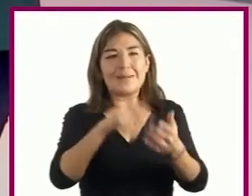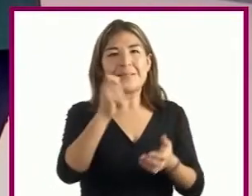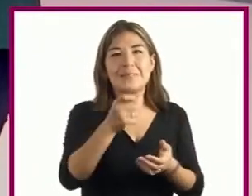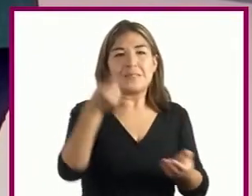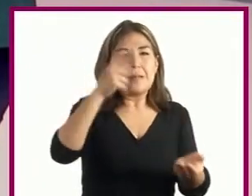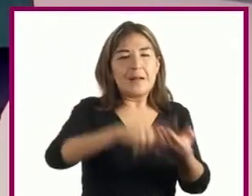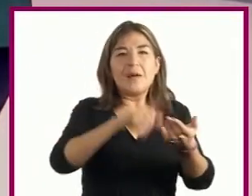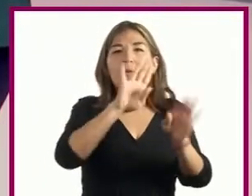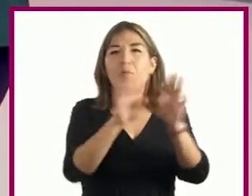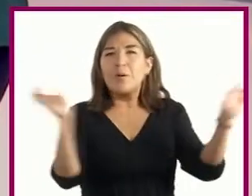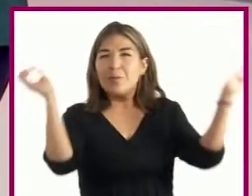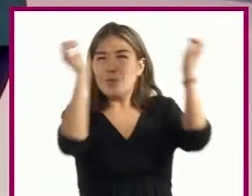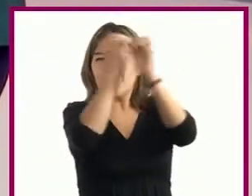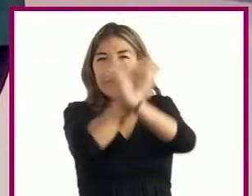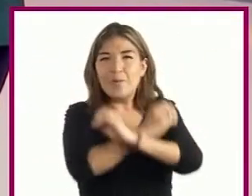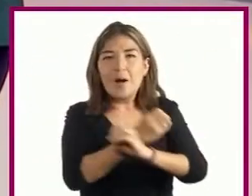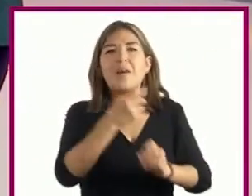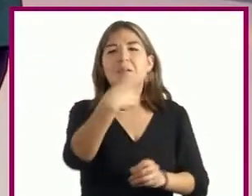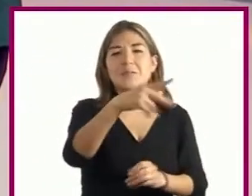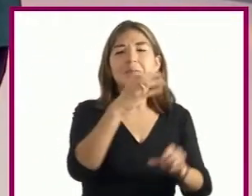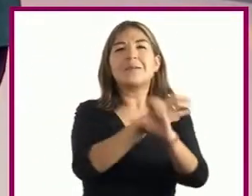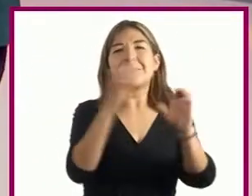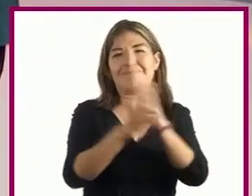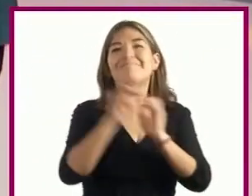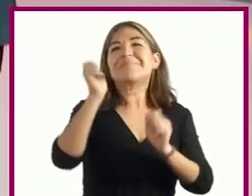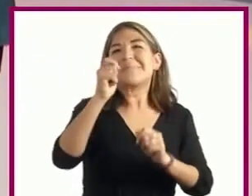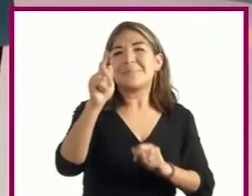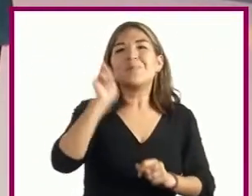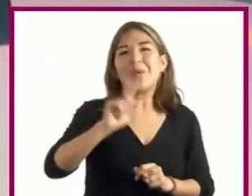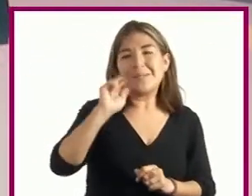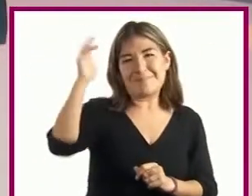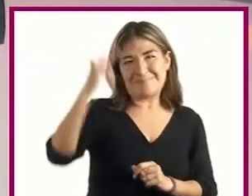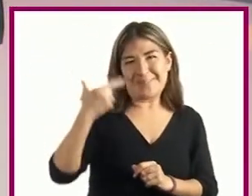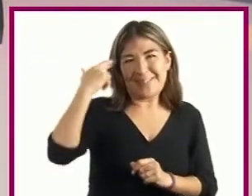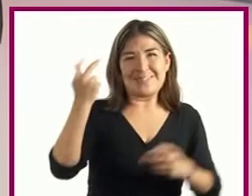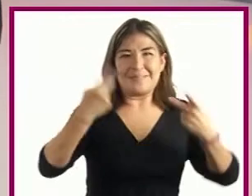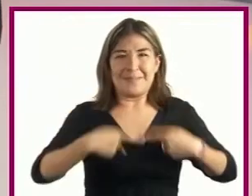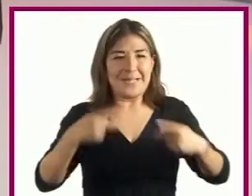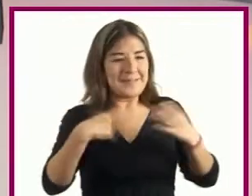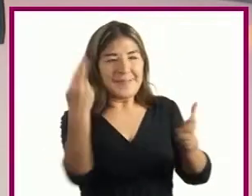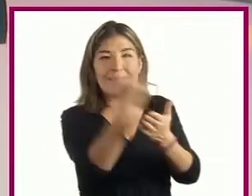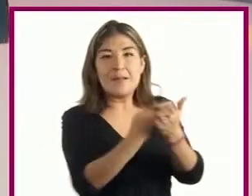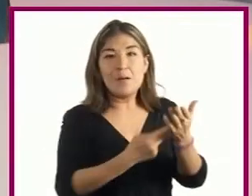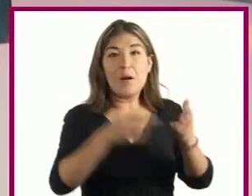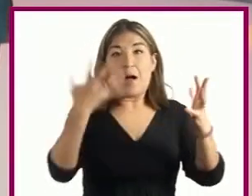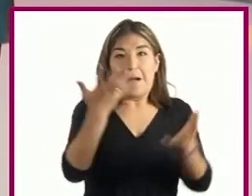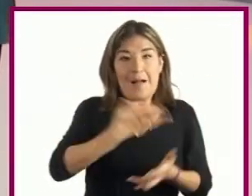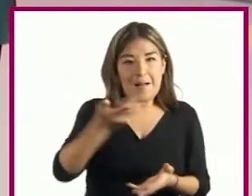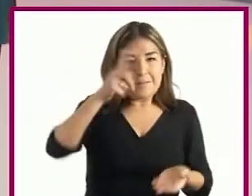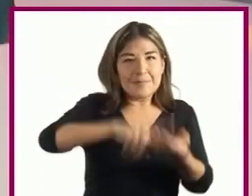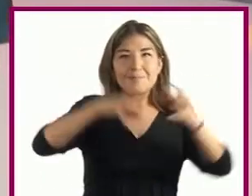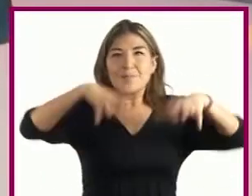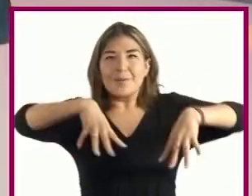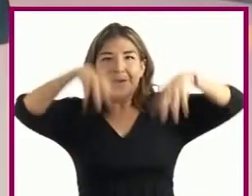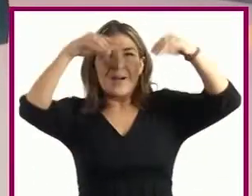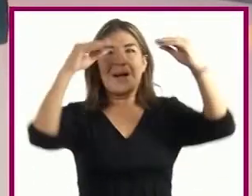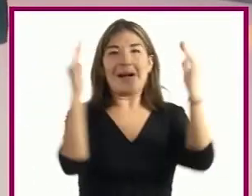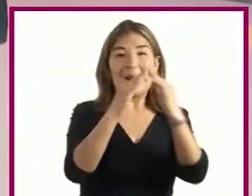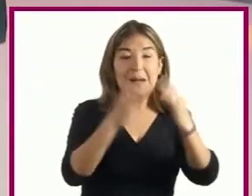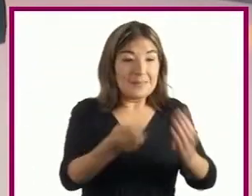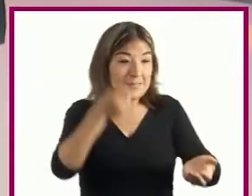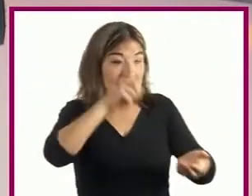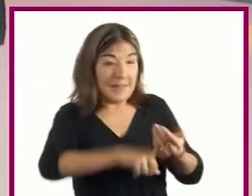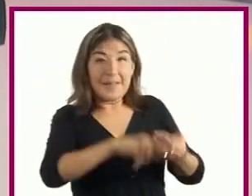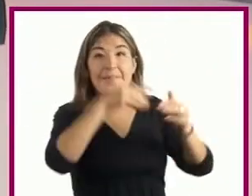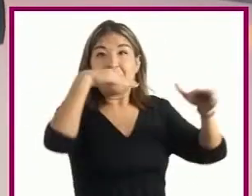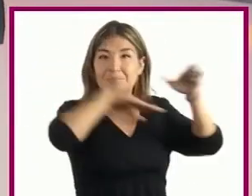palaciego, ya que sus personajes son princesas. Teniendo el palacio, habrá partes de la historia que suceden adentro